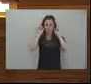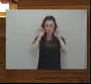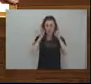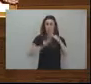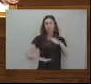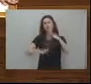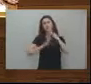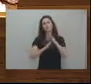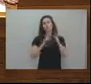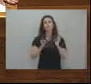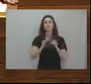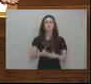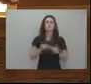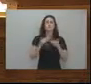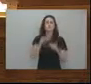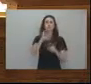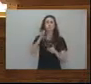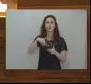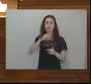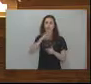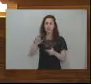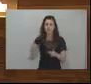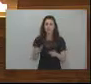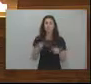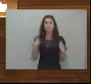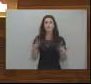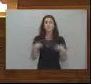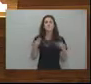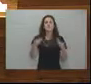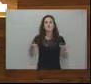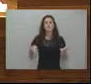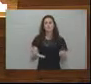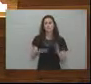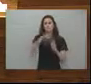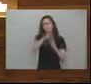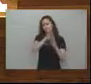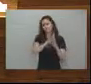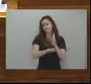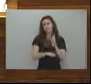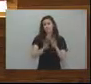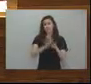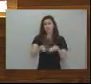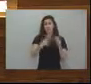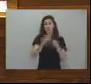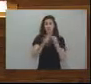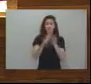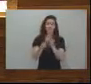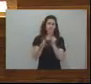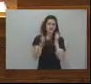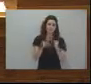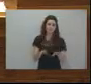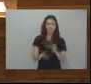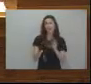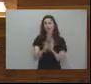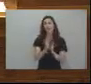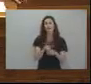paralizar la LOMCE con una moratoria. Bueno, muchas medidas de regeneración democrática, ley